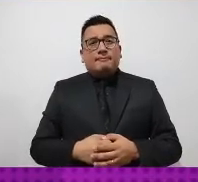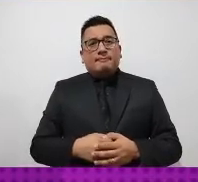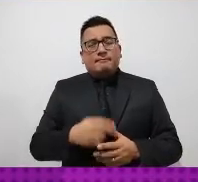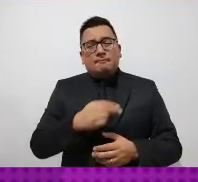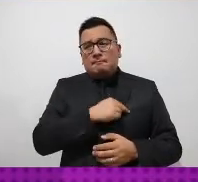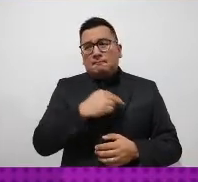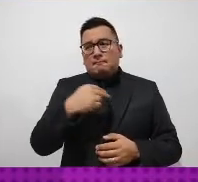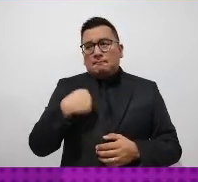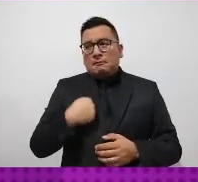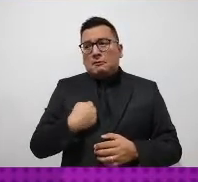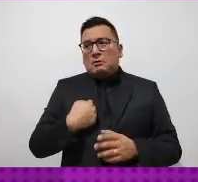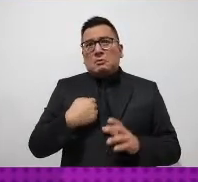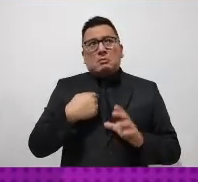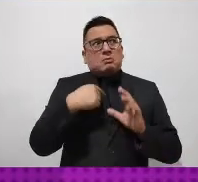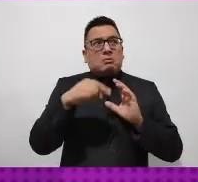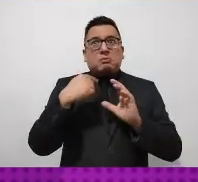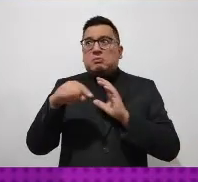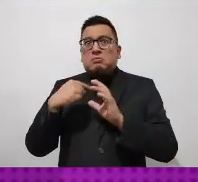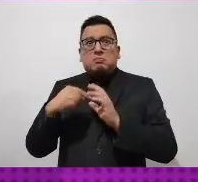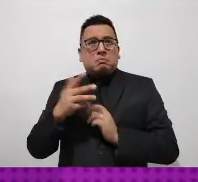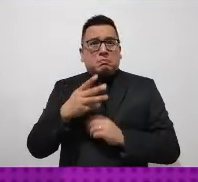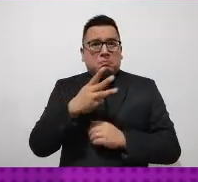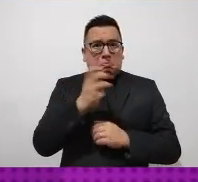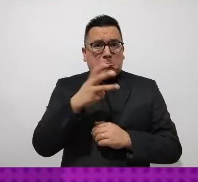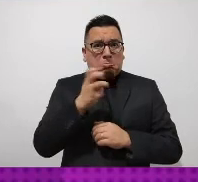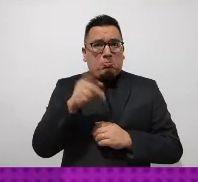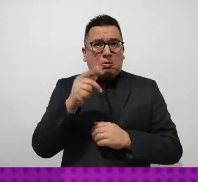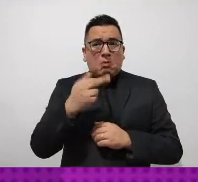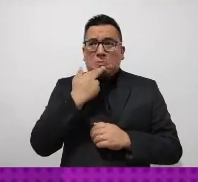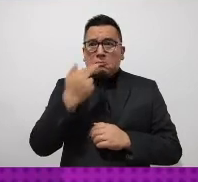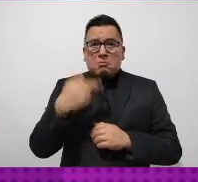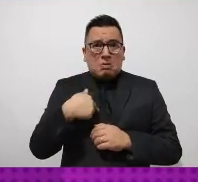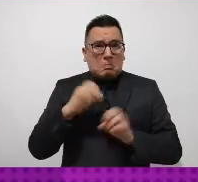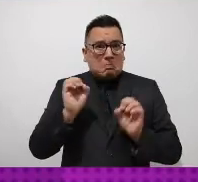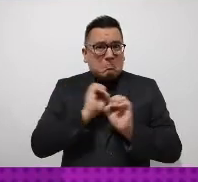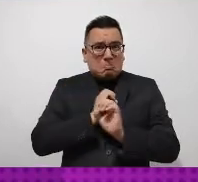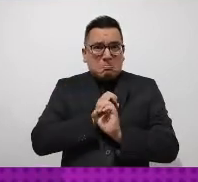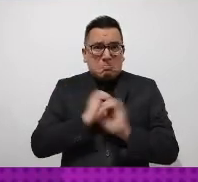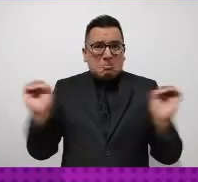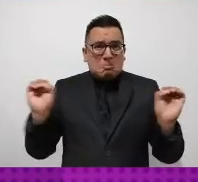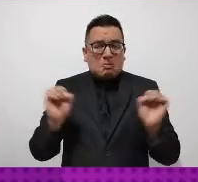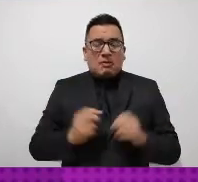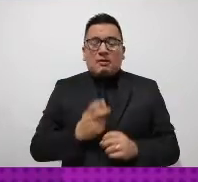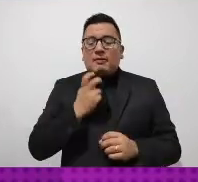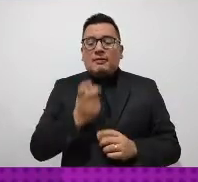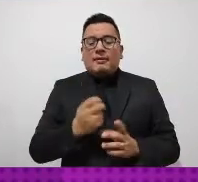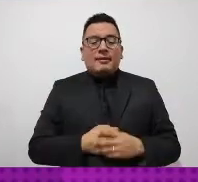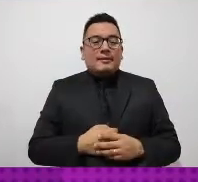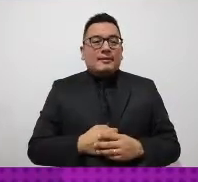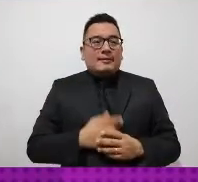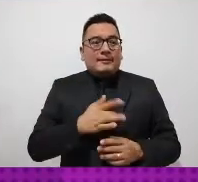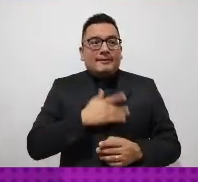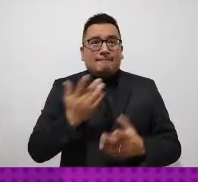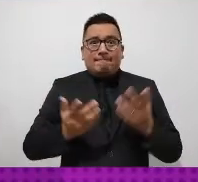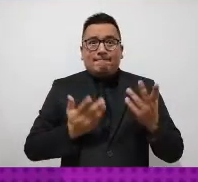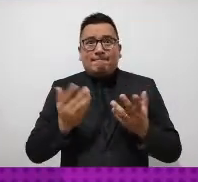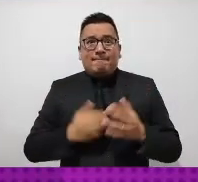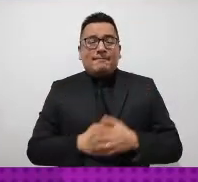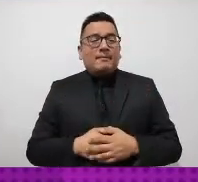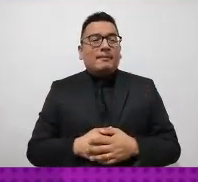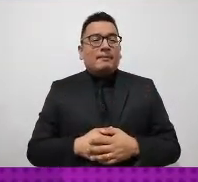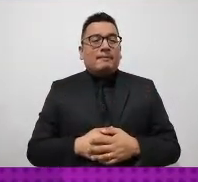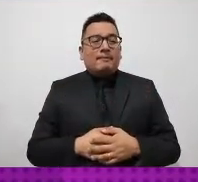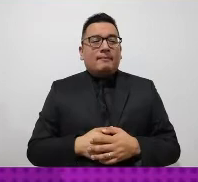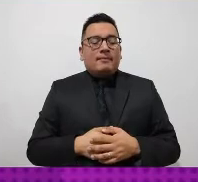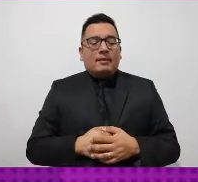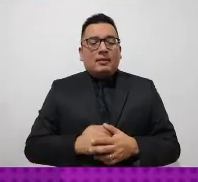creo que fácil 300 correos electrónicos sin que ninguno fuera contestado. O sea, eso es lo alarmante de la situación, ¿no?